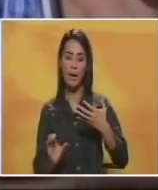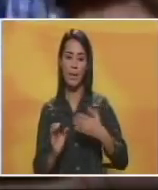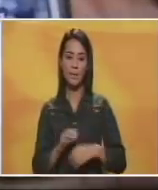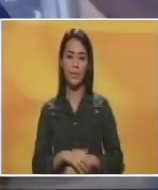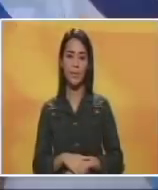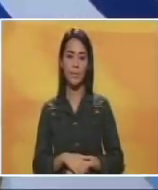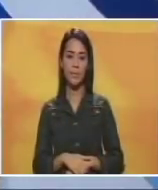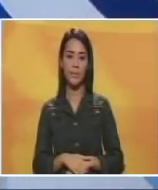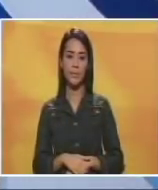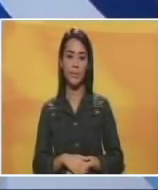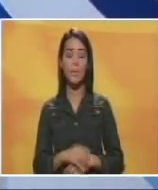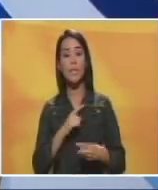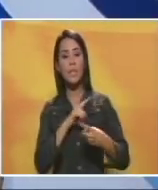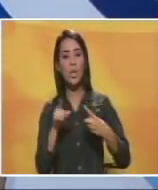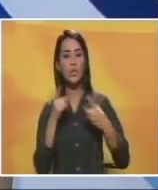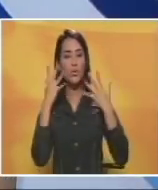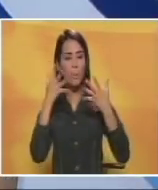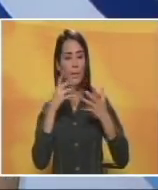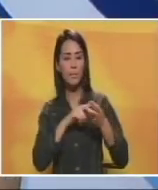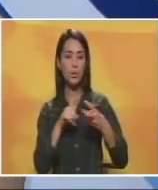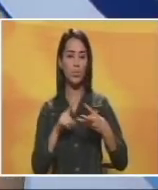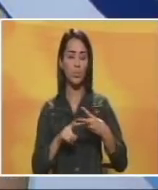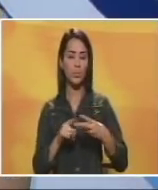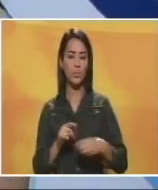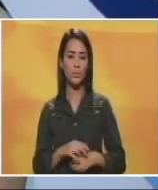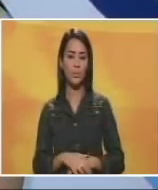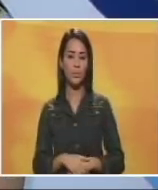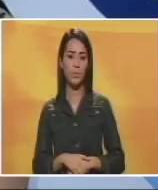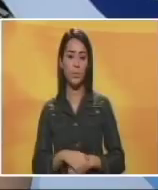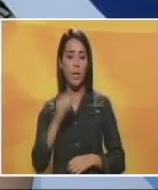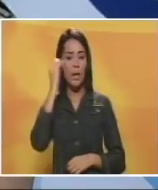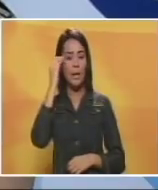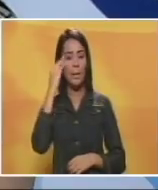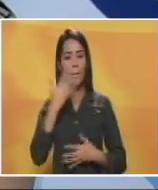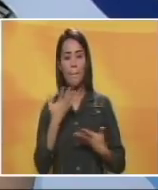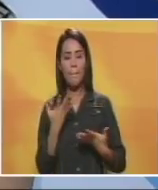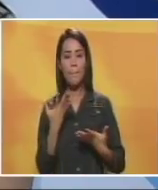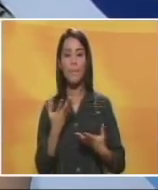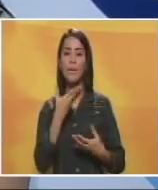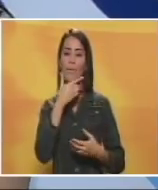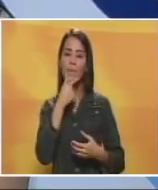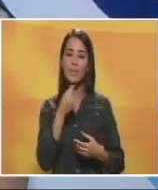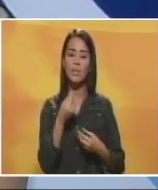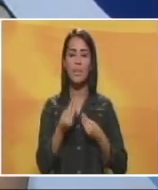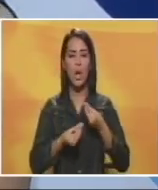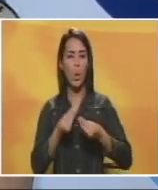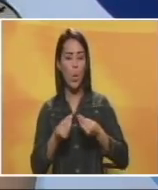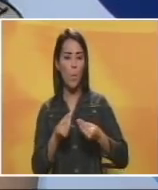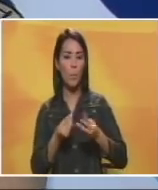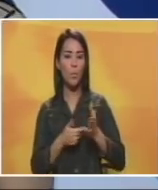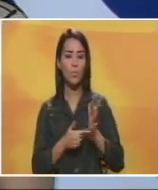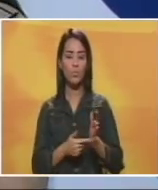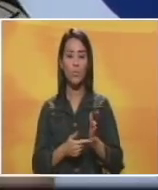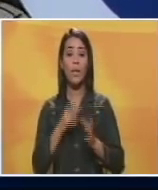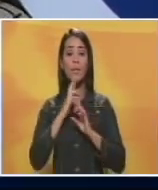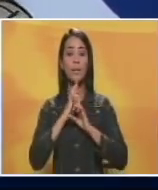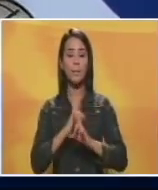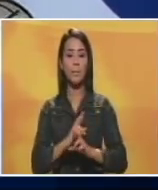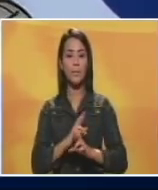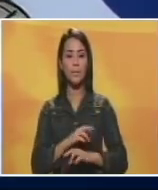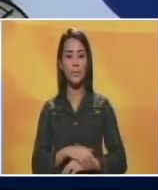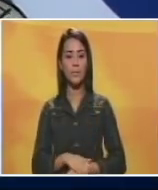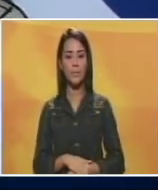el emprendimiento tiene otras. La capacidad de flexibilidad que tiene el emprendedor, la capacidad de